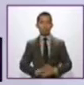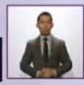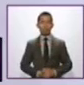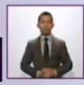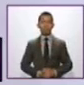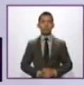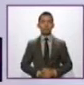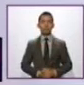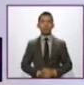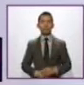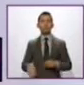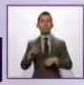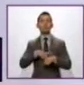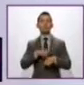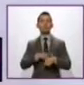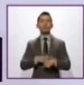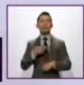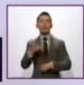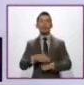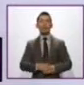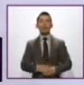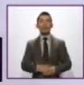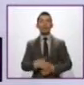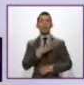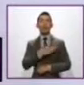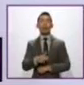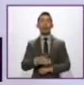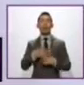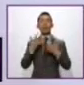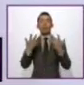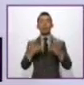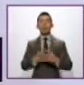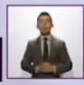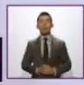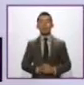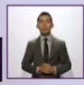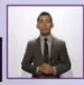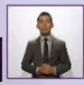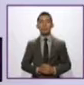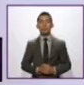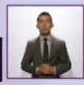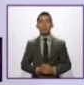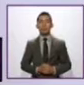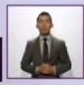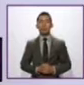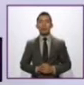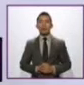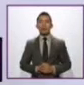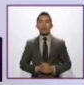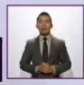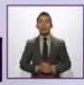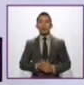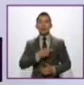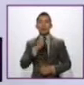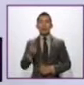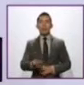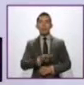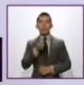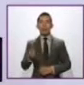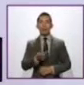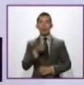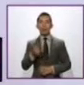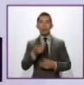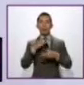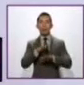Corre su tiempo, candidata. Sí, voy. Bueno, precisamente, es una pregunta de educación que al